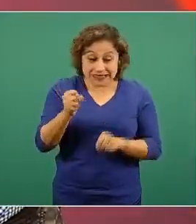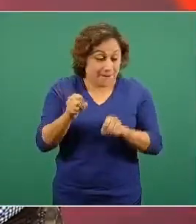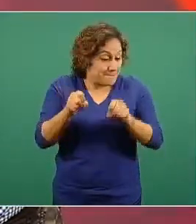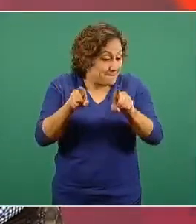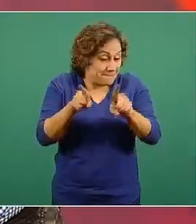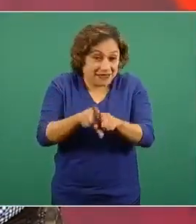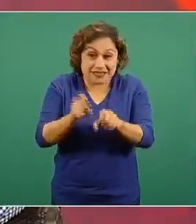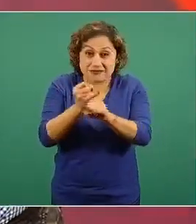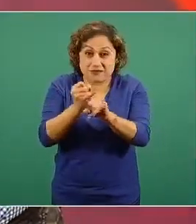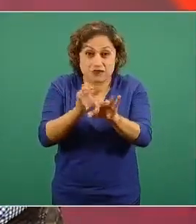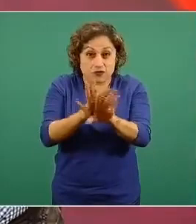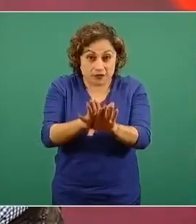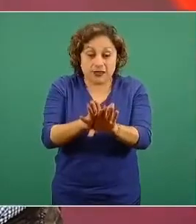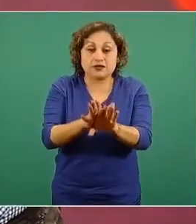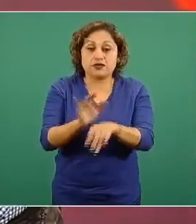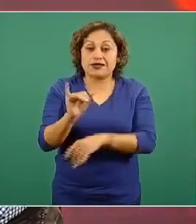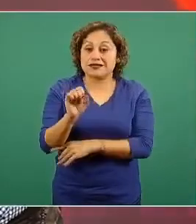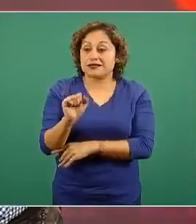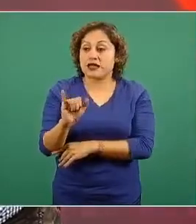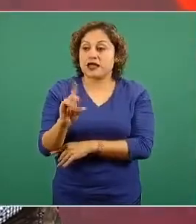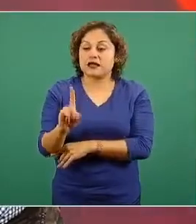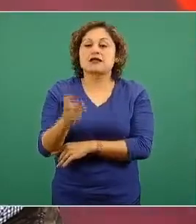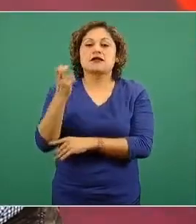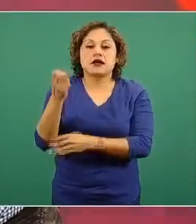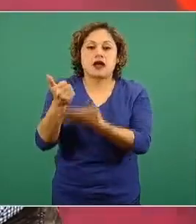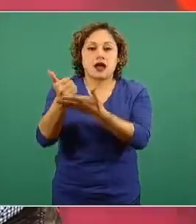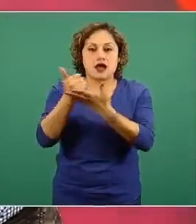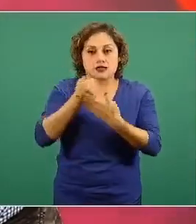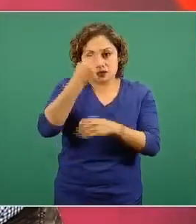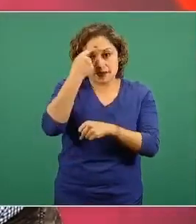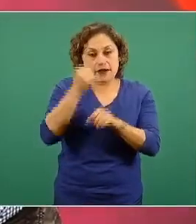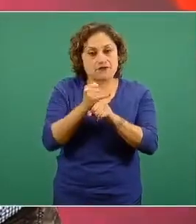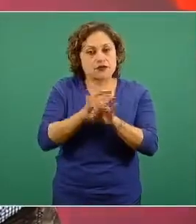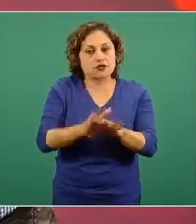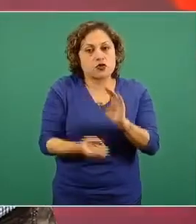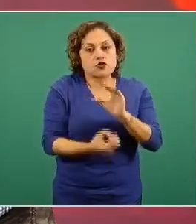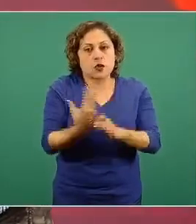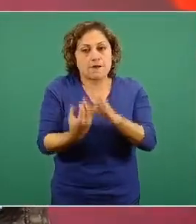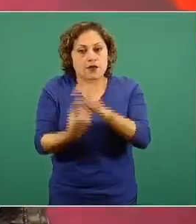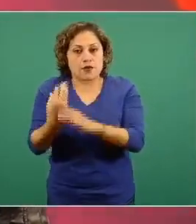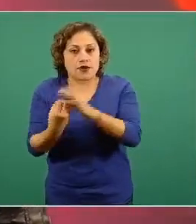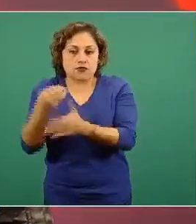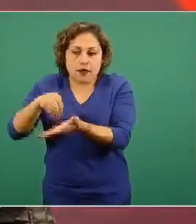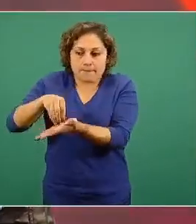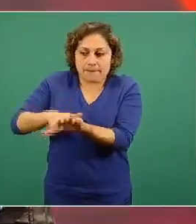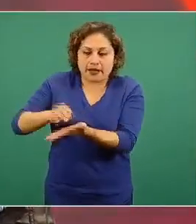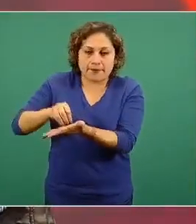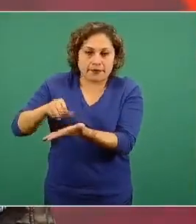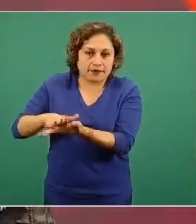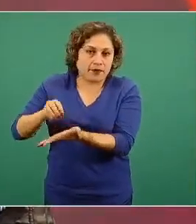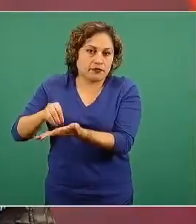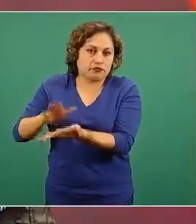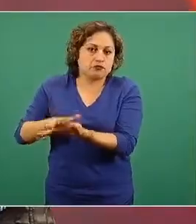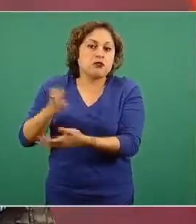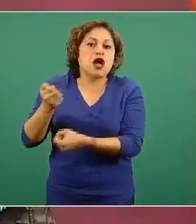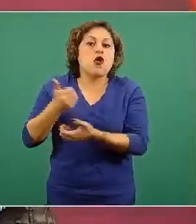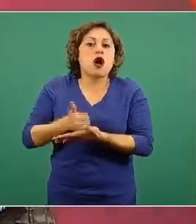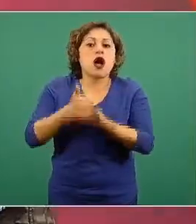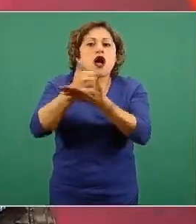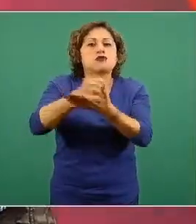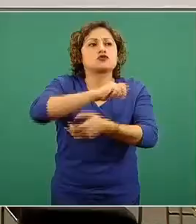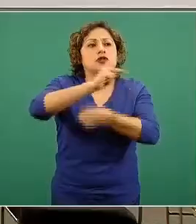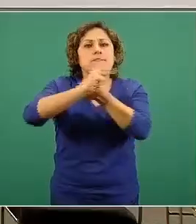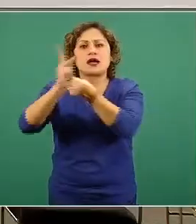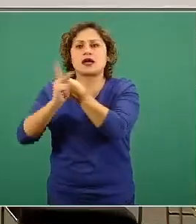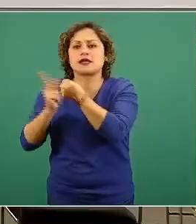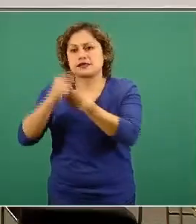de información la que mantiene actualizado y a través precisamente de la cual precisamente podemos conocer la circulación de esta